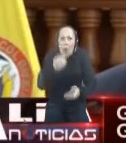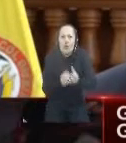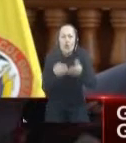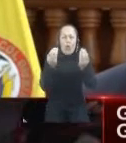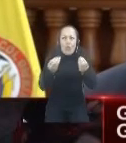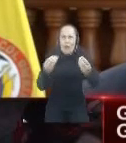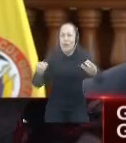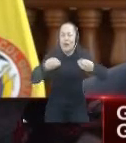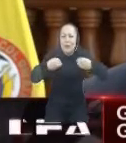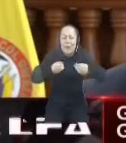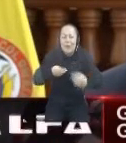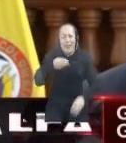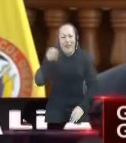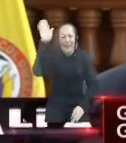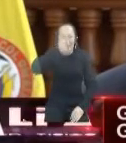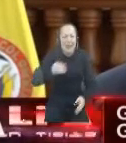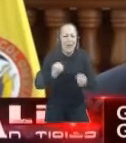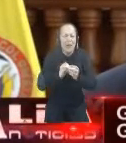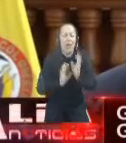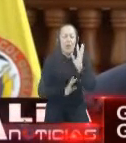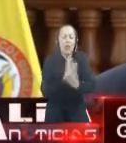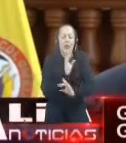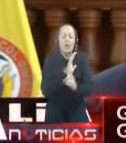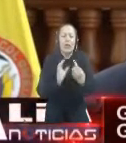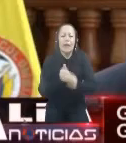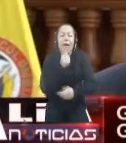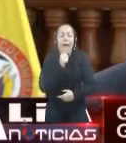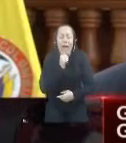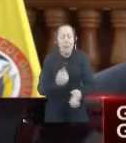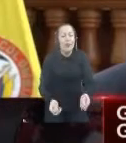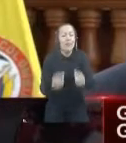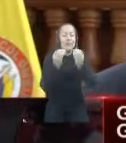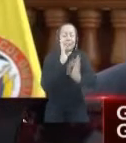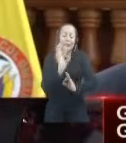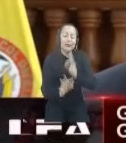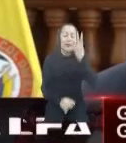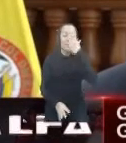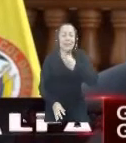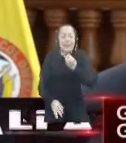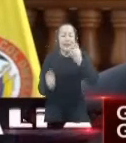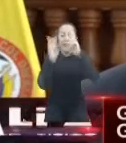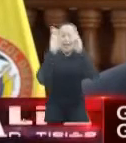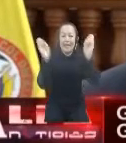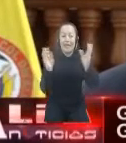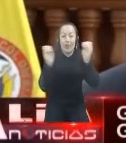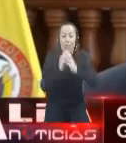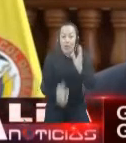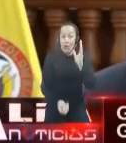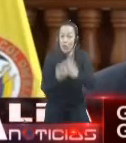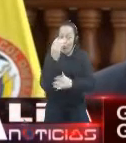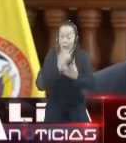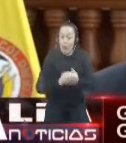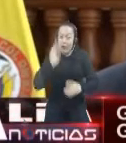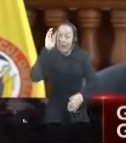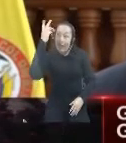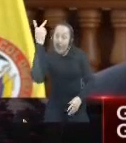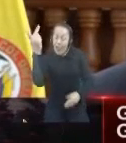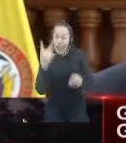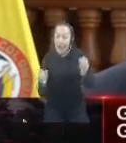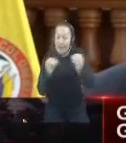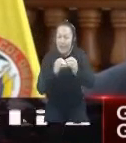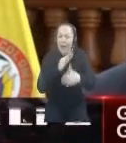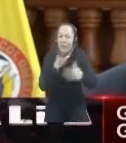Caldas en la generación de la cultura de protección del agua. Este es un tema fundamental del mundo moderno. Es un